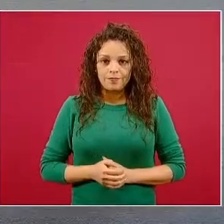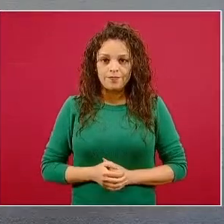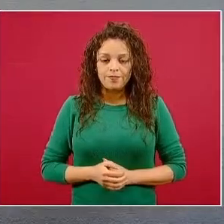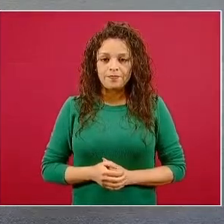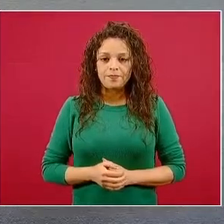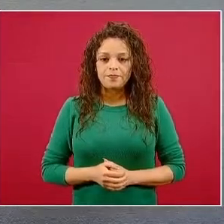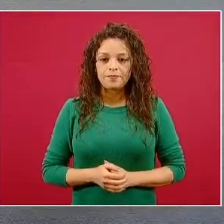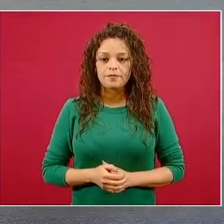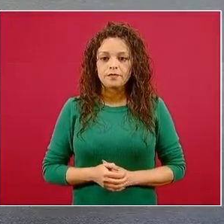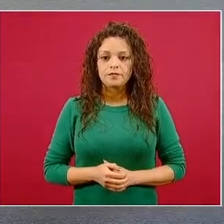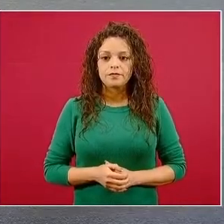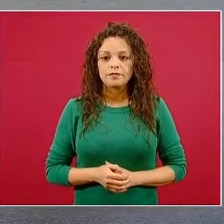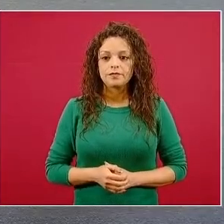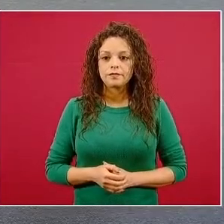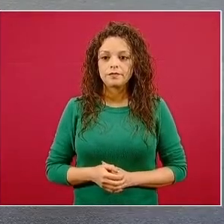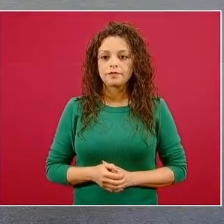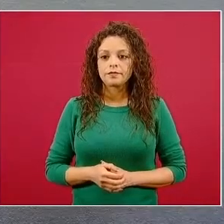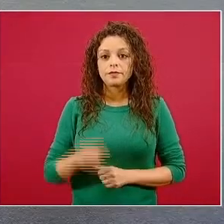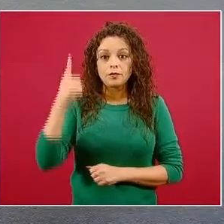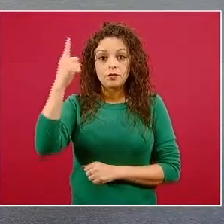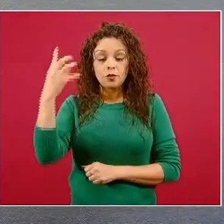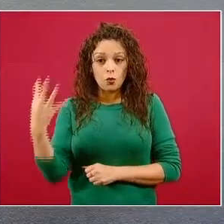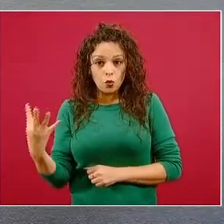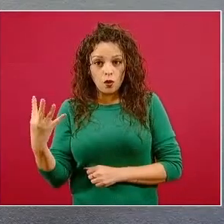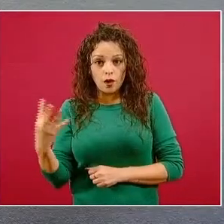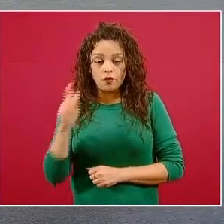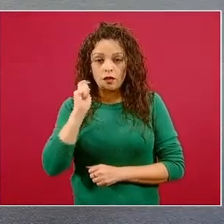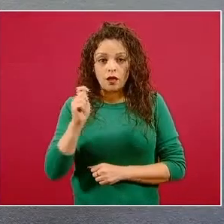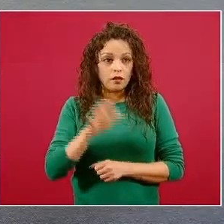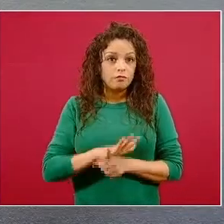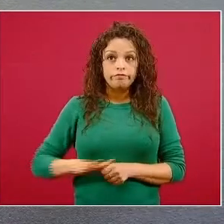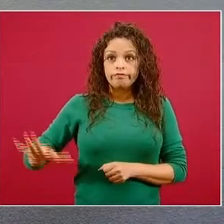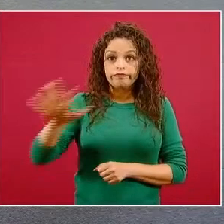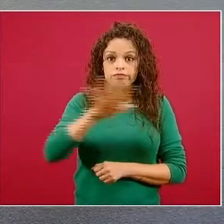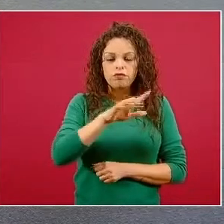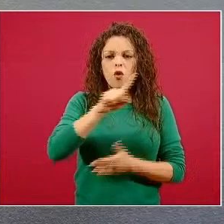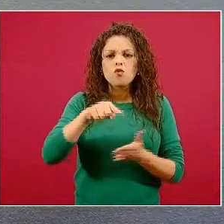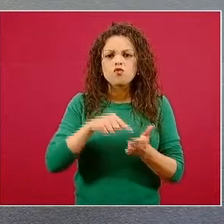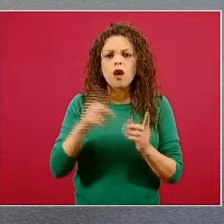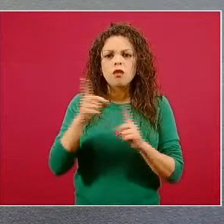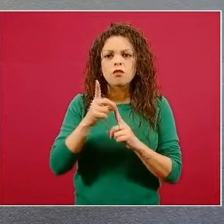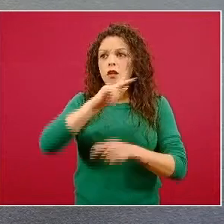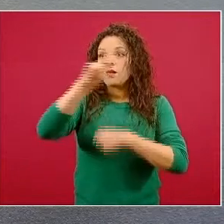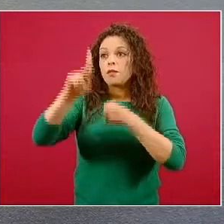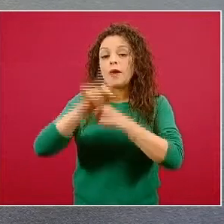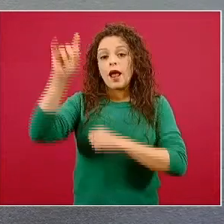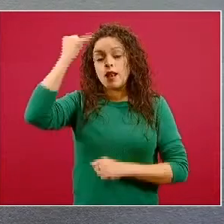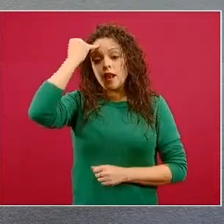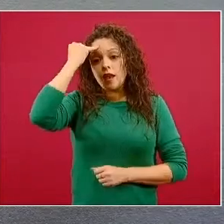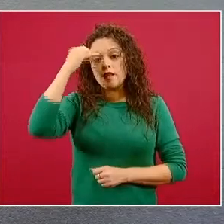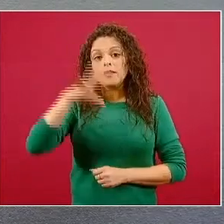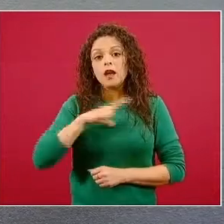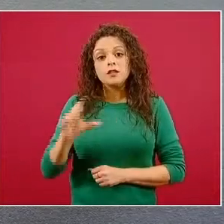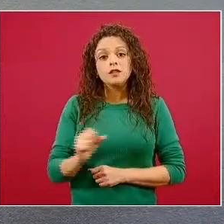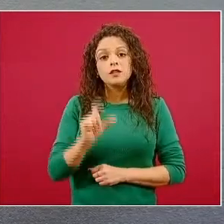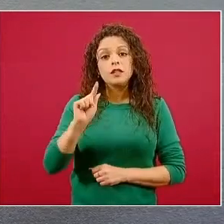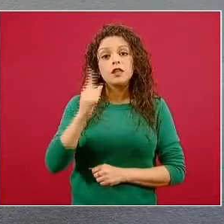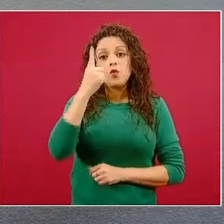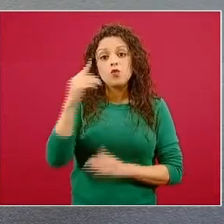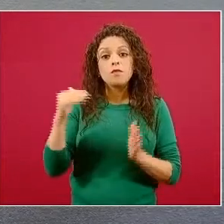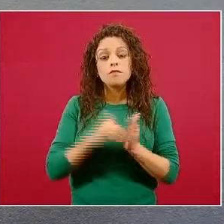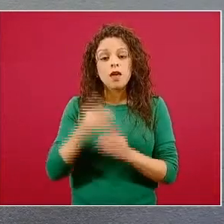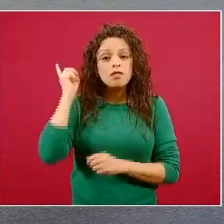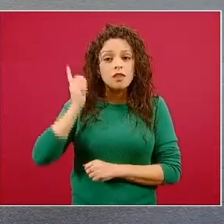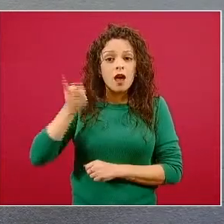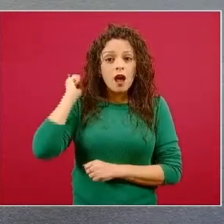la cuarta parte de los casos globales en este momento es la India. Tiene 71,000 casos diarios, tenía